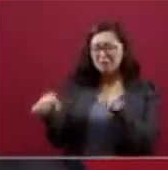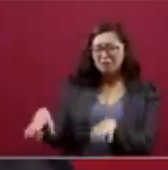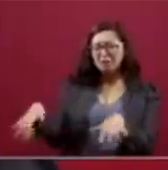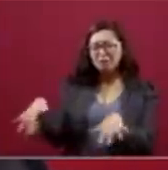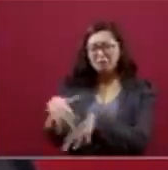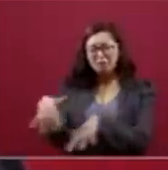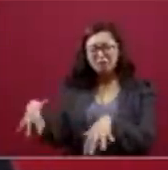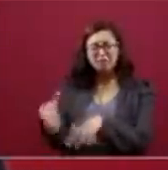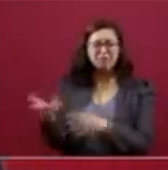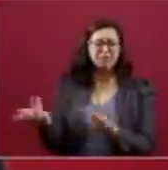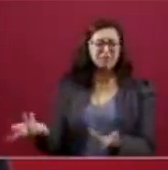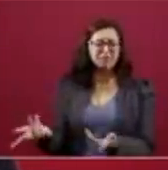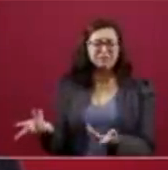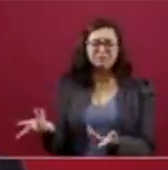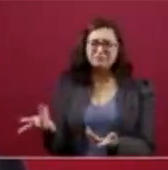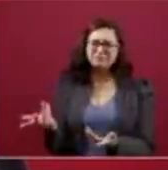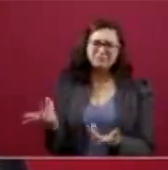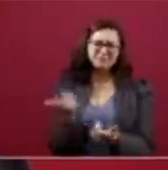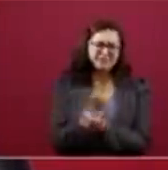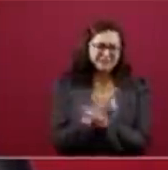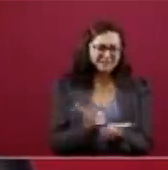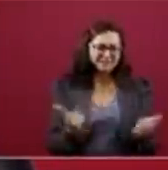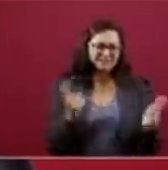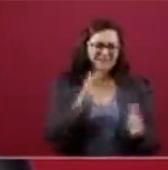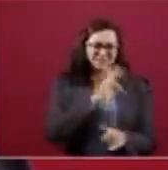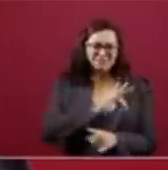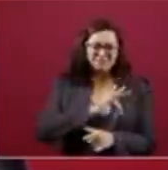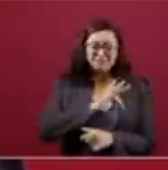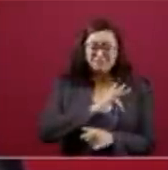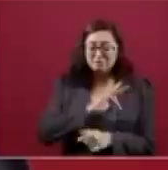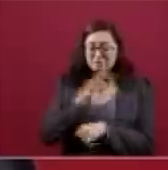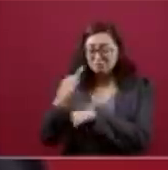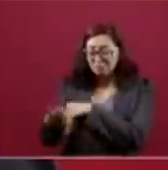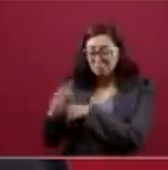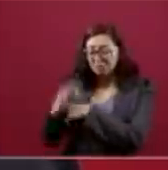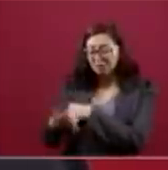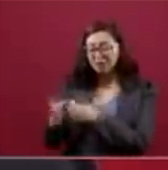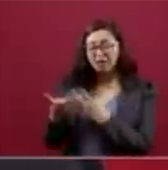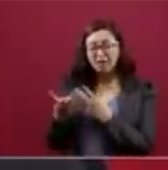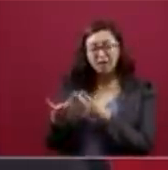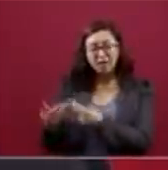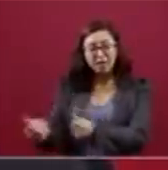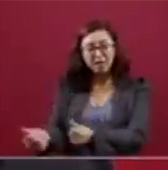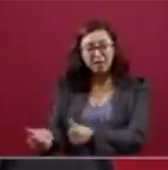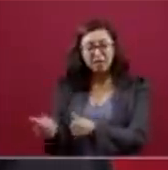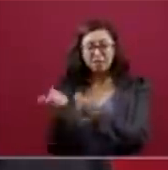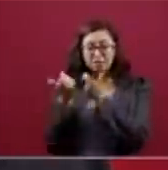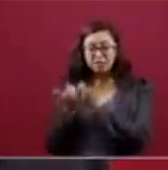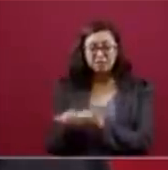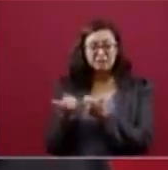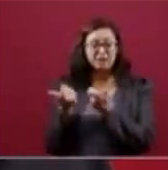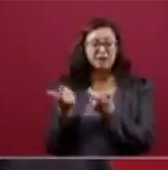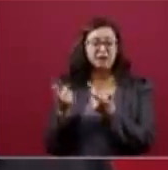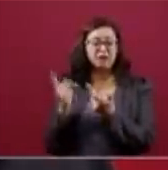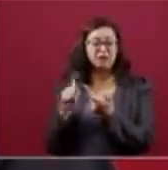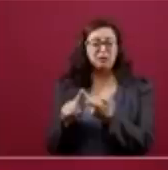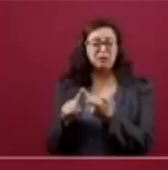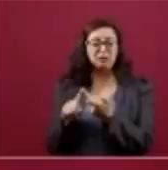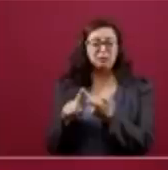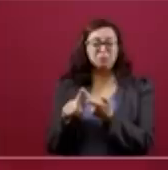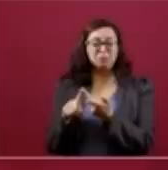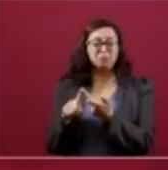la felicidad efímera que puede producir el traer dinero o el